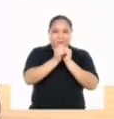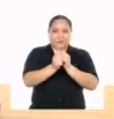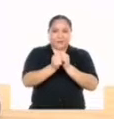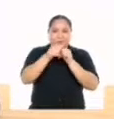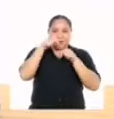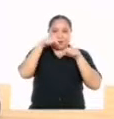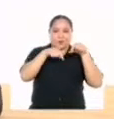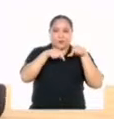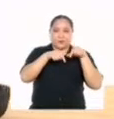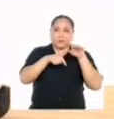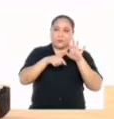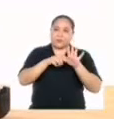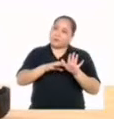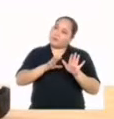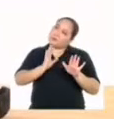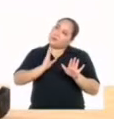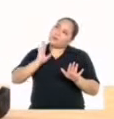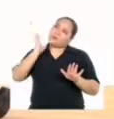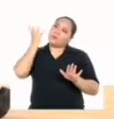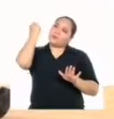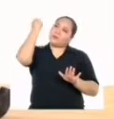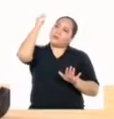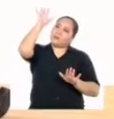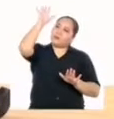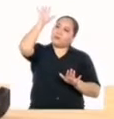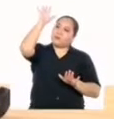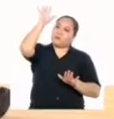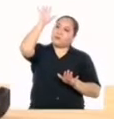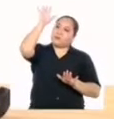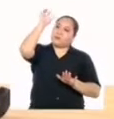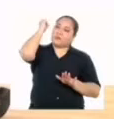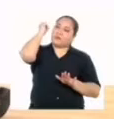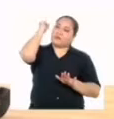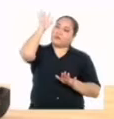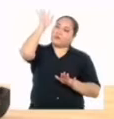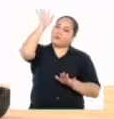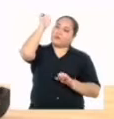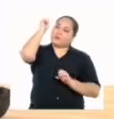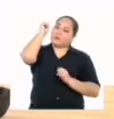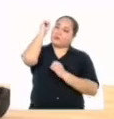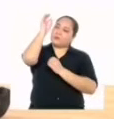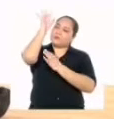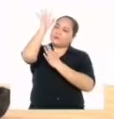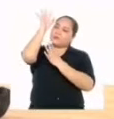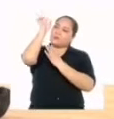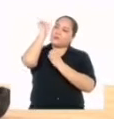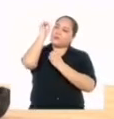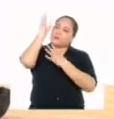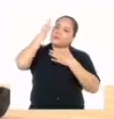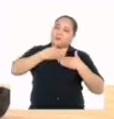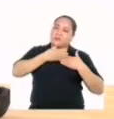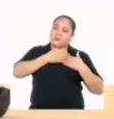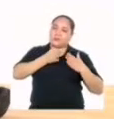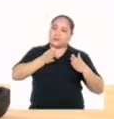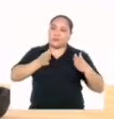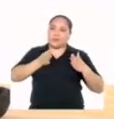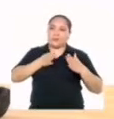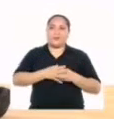Acompañamos nuestro pie, hacemos torsión. Seguimos irradiando la energía, abriendo nuestro corazón.